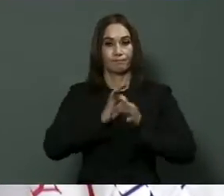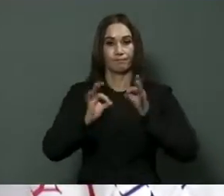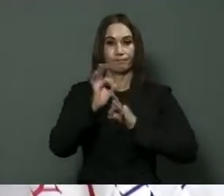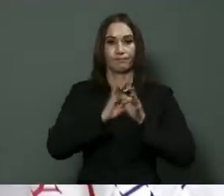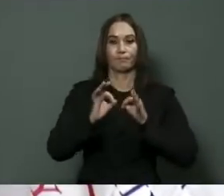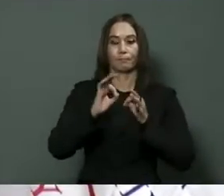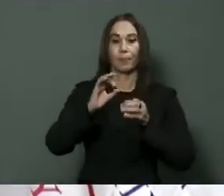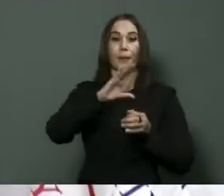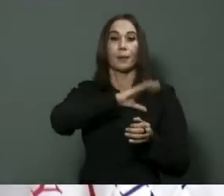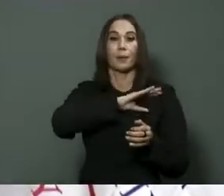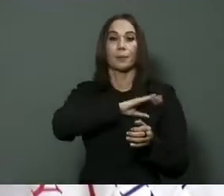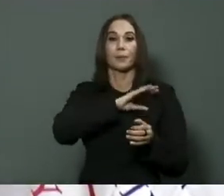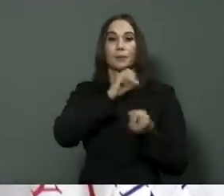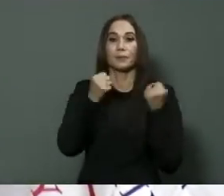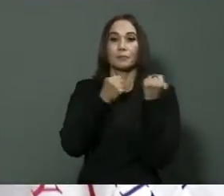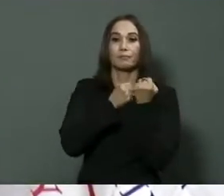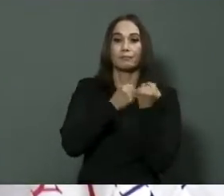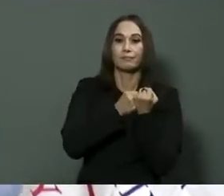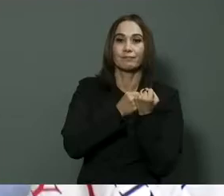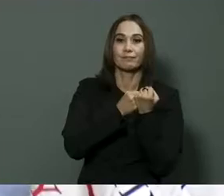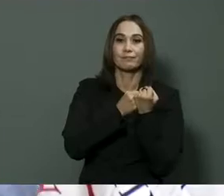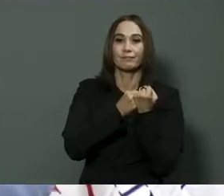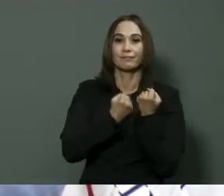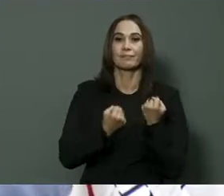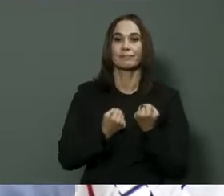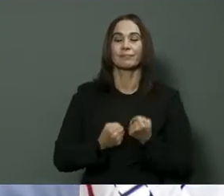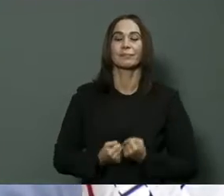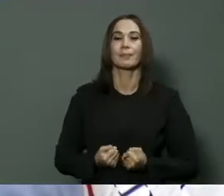Macorís la policía auxiliar,